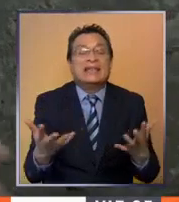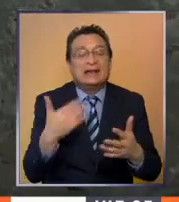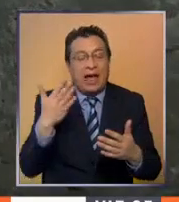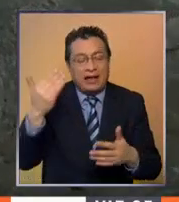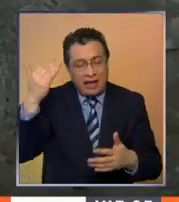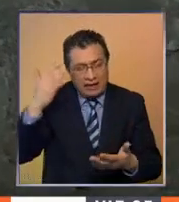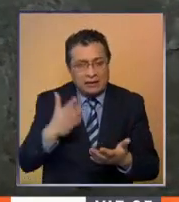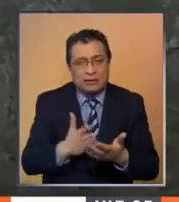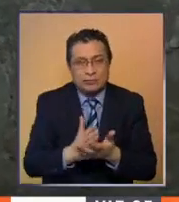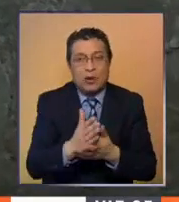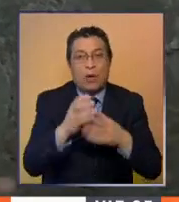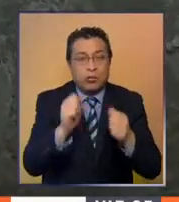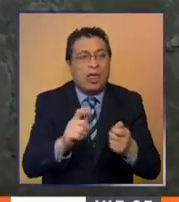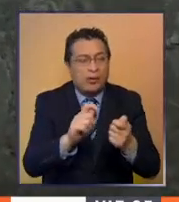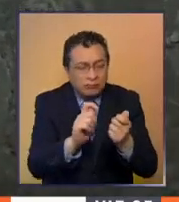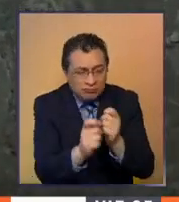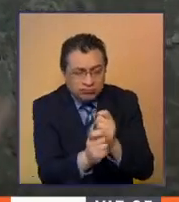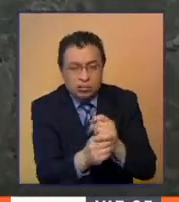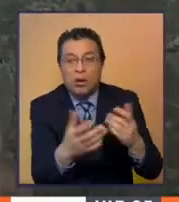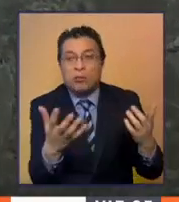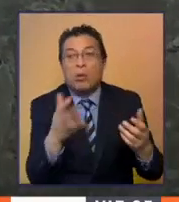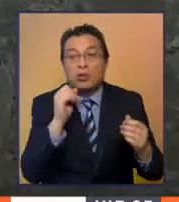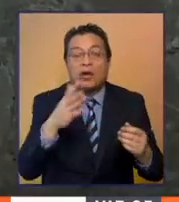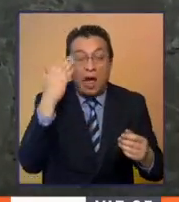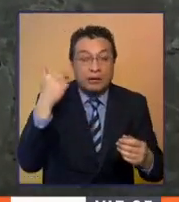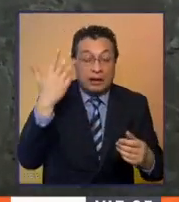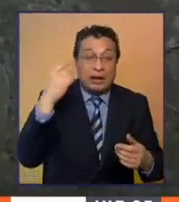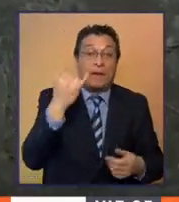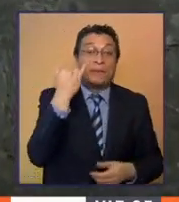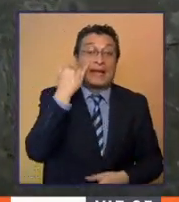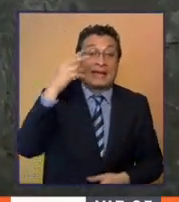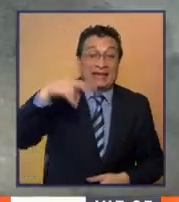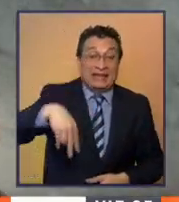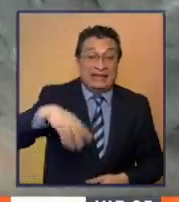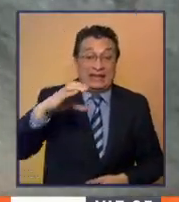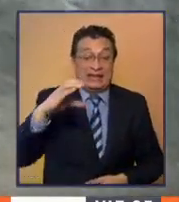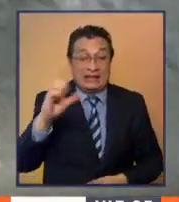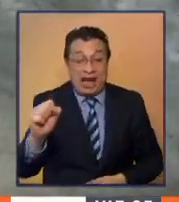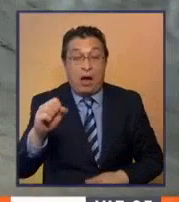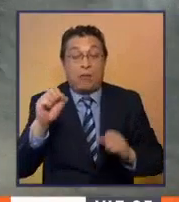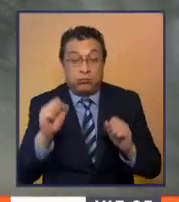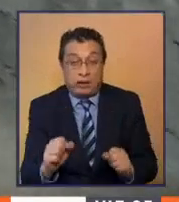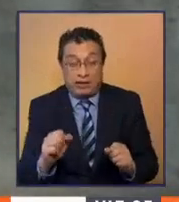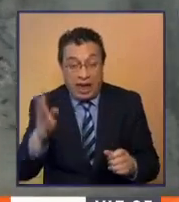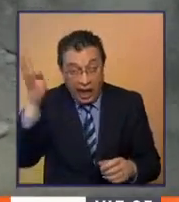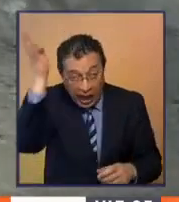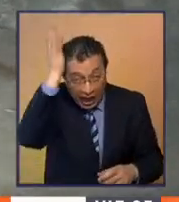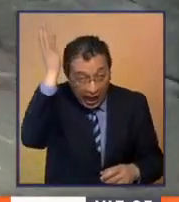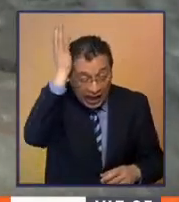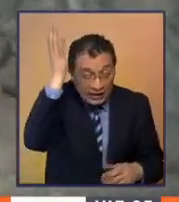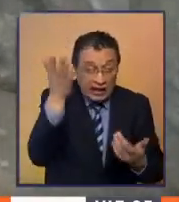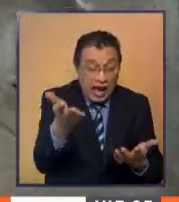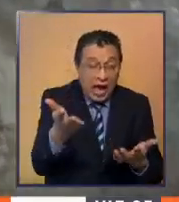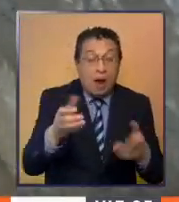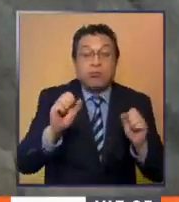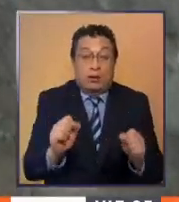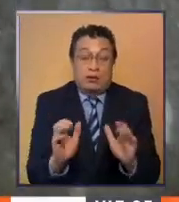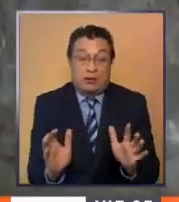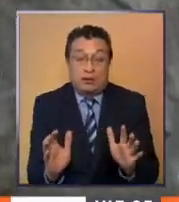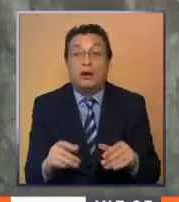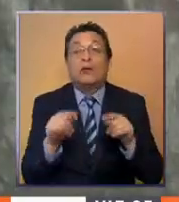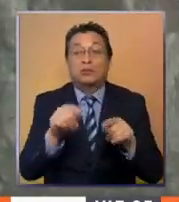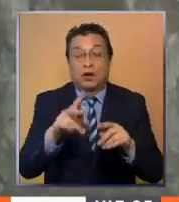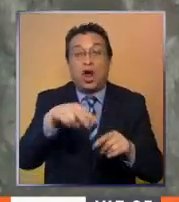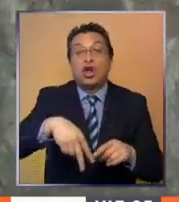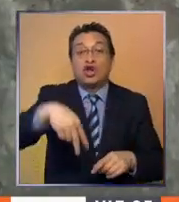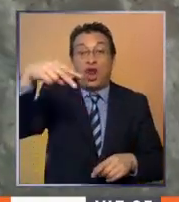origen, porque pueden estar muy alterados. O sea, algunos hablan, por ejemplo, que podrían ser los incas que hicieron un sistema de acueductos. Es el primer túnel que se encuentra en el sector norte de